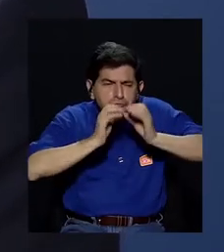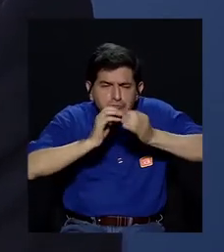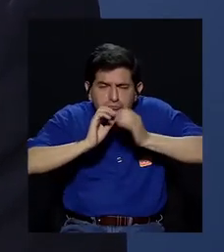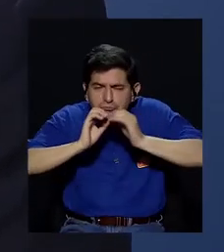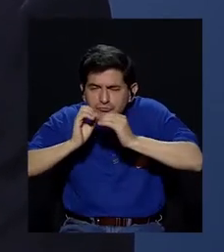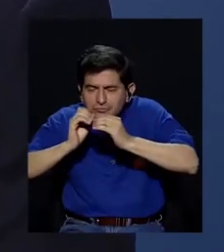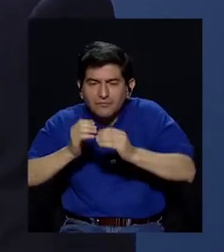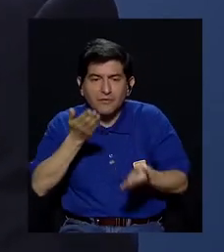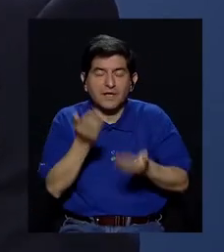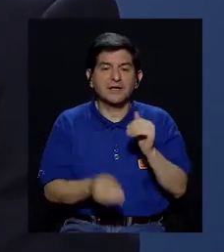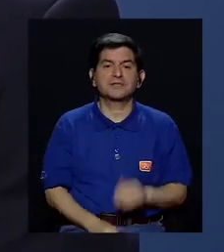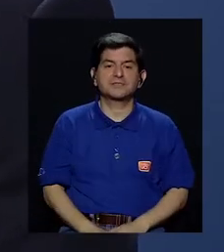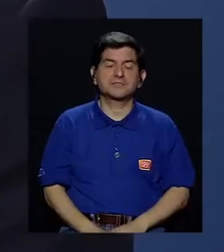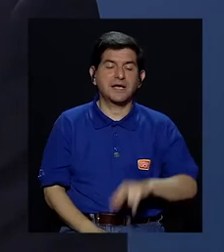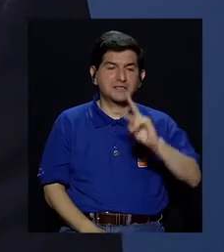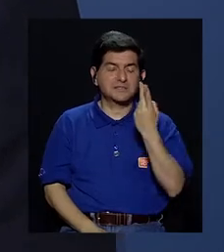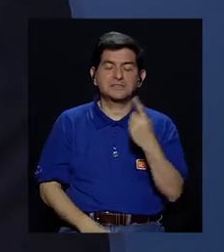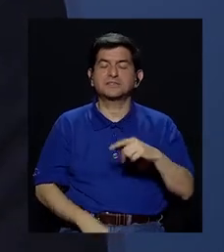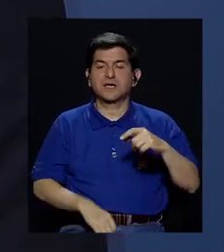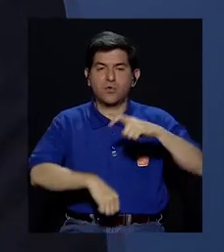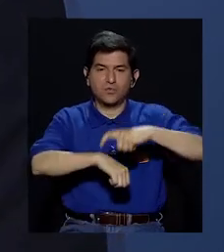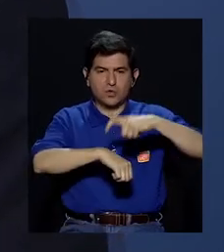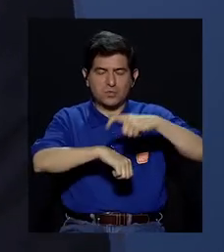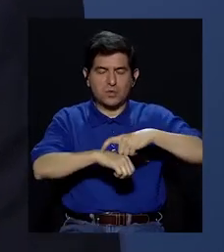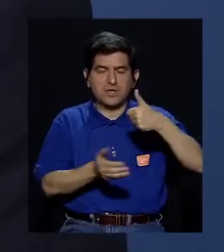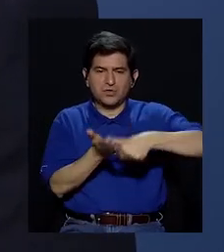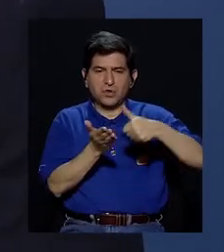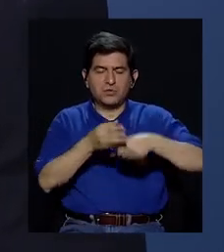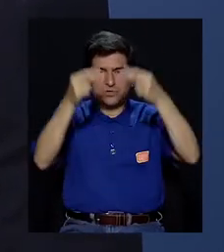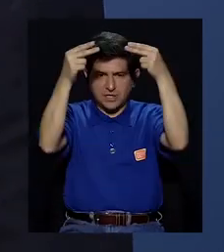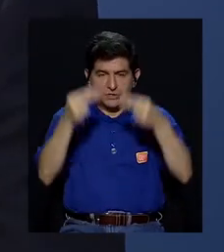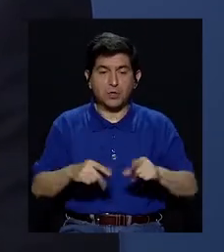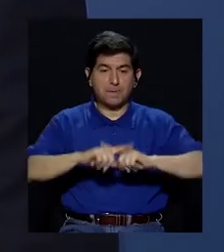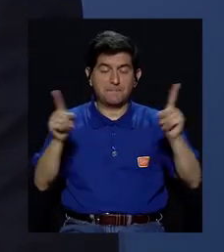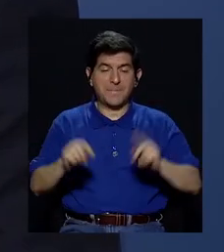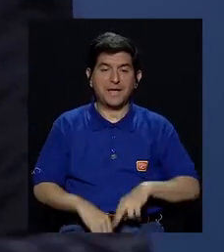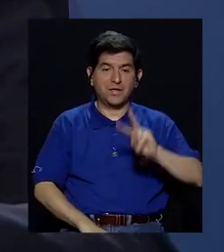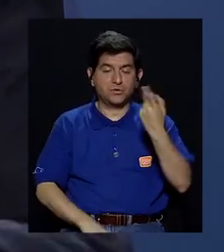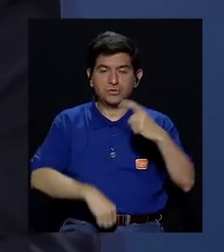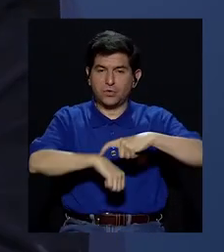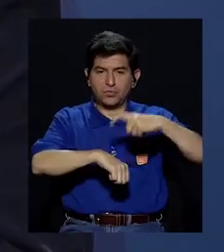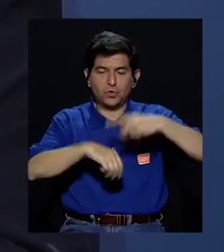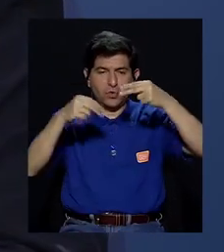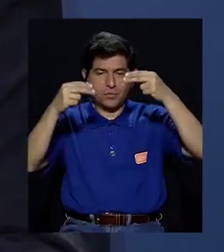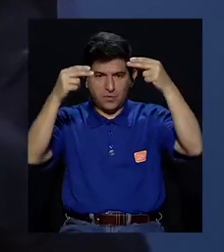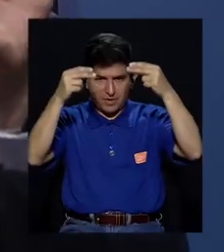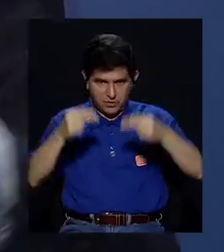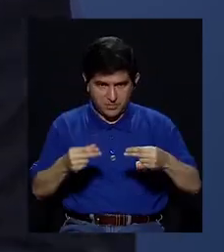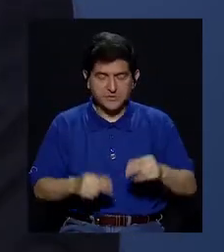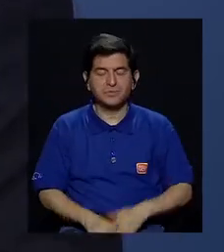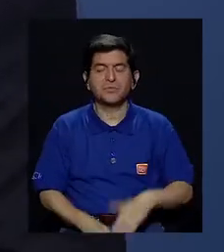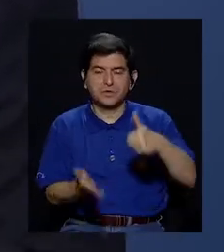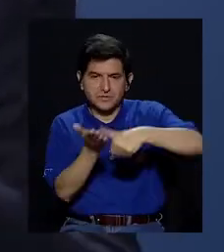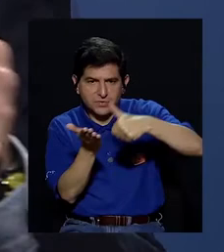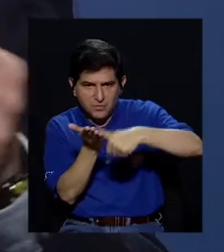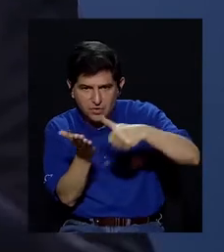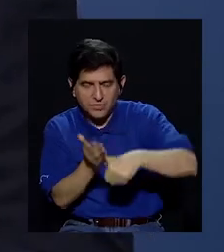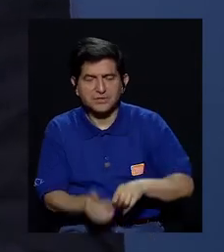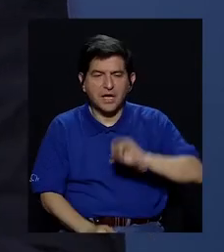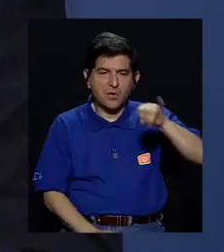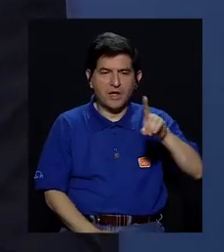calcular e inclusive habrá presupuesto para una segunda ronda sin embargo una segunda ronda dónde está eventualmente juan digo que es